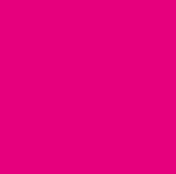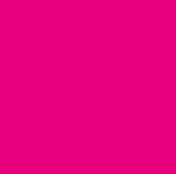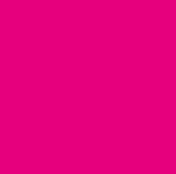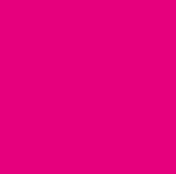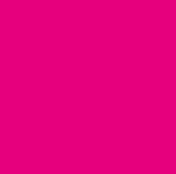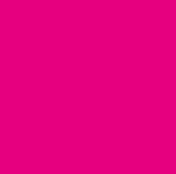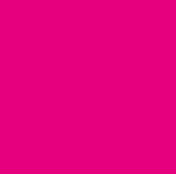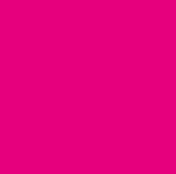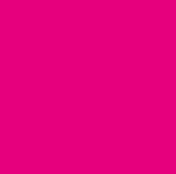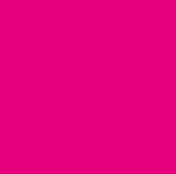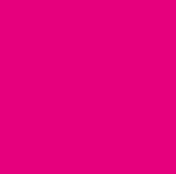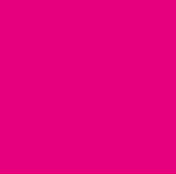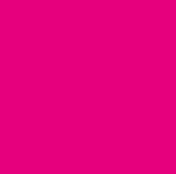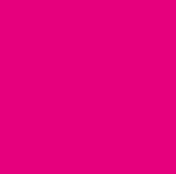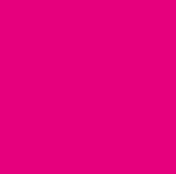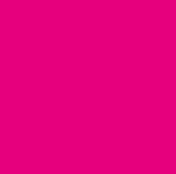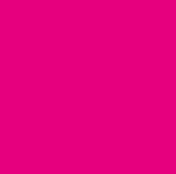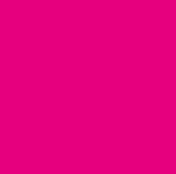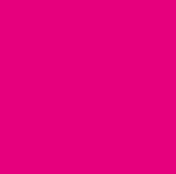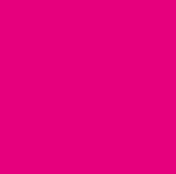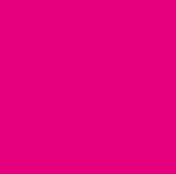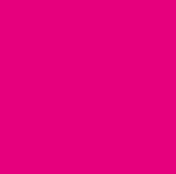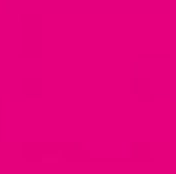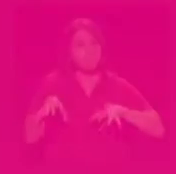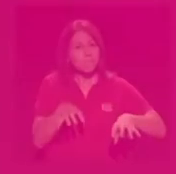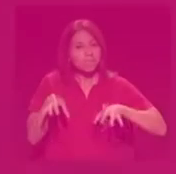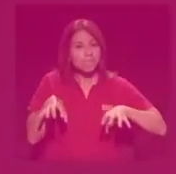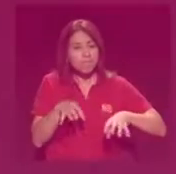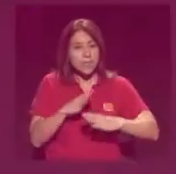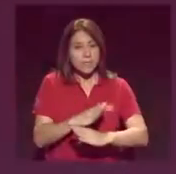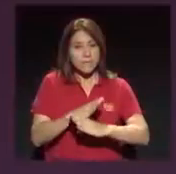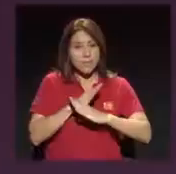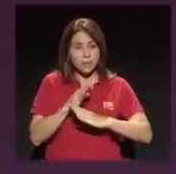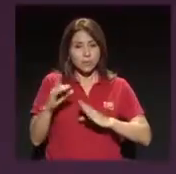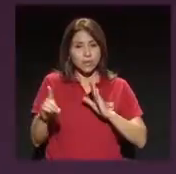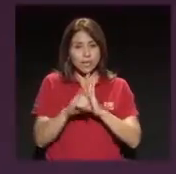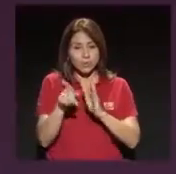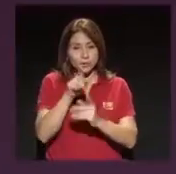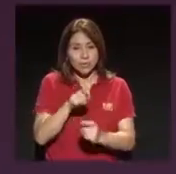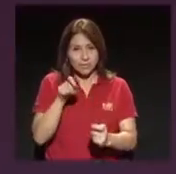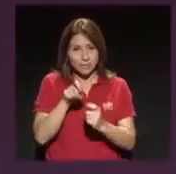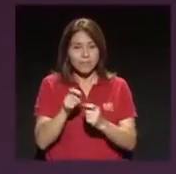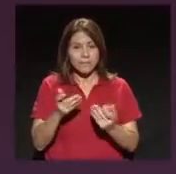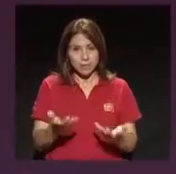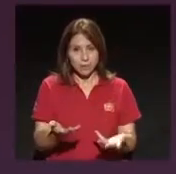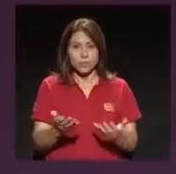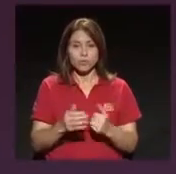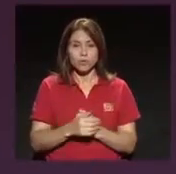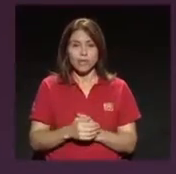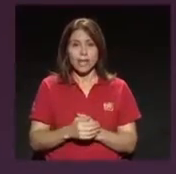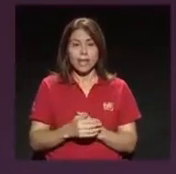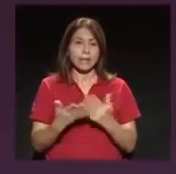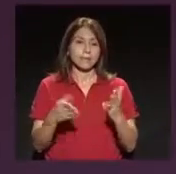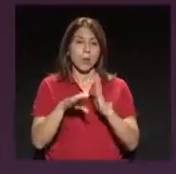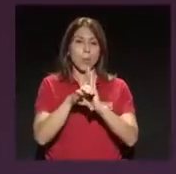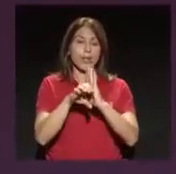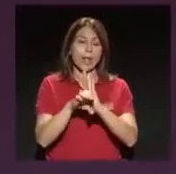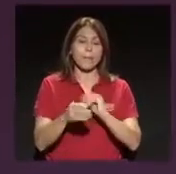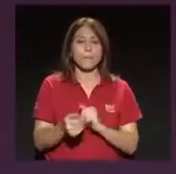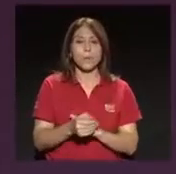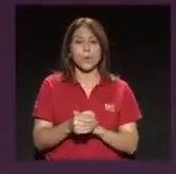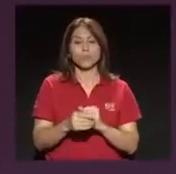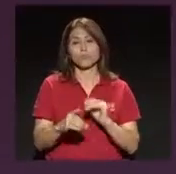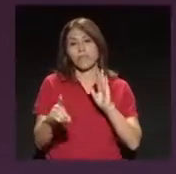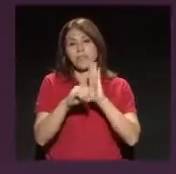somos activistas y defendemos algunos derechos específicos, ¿verdad? Por ejemplo, los derechos